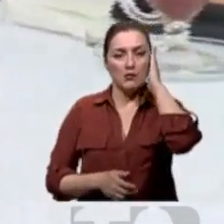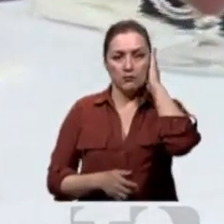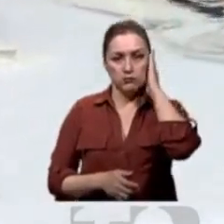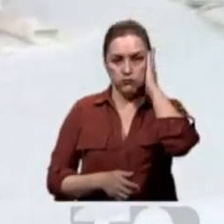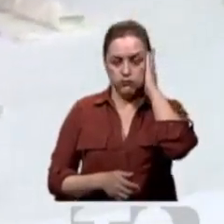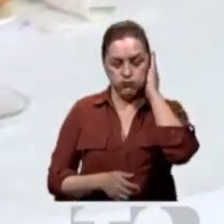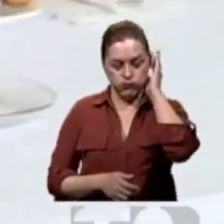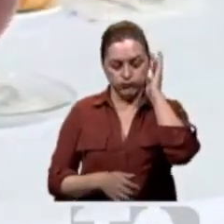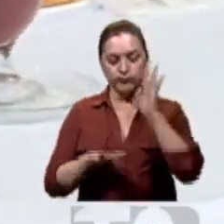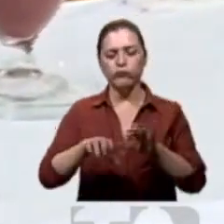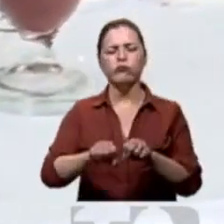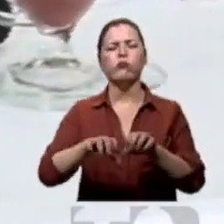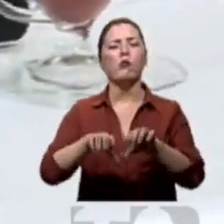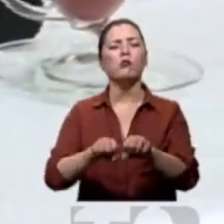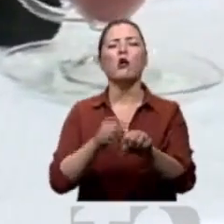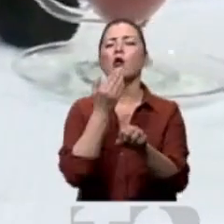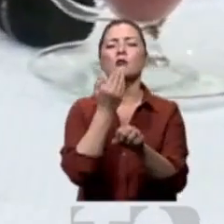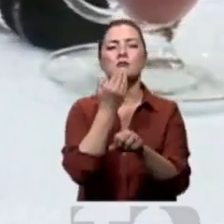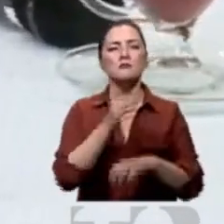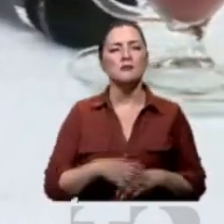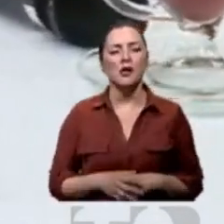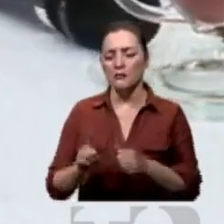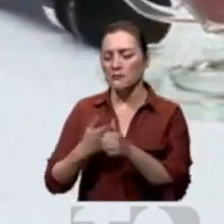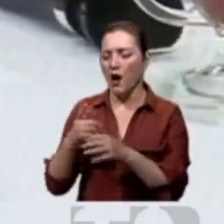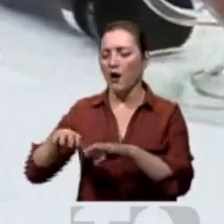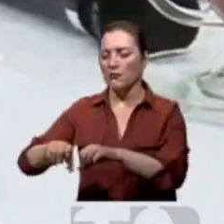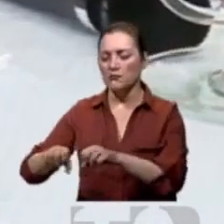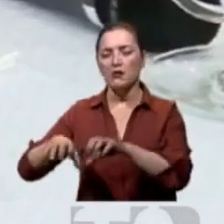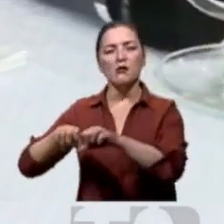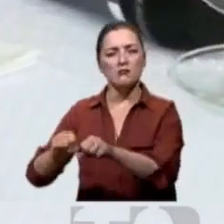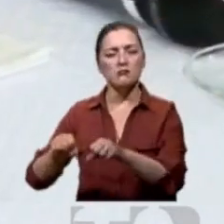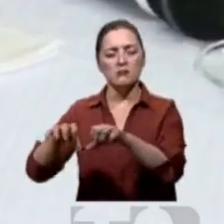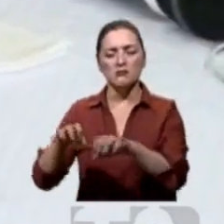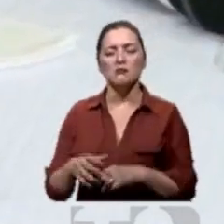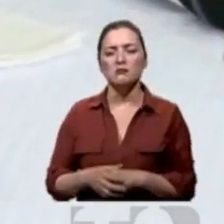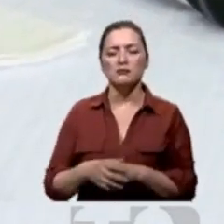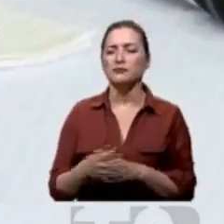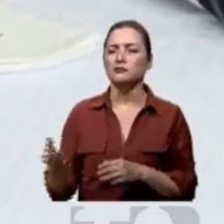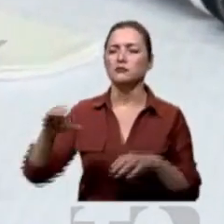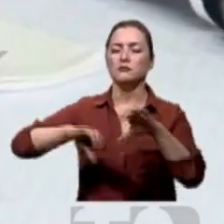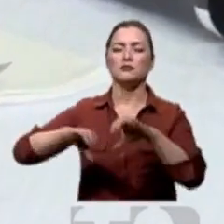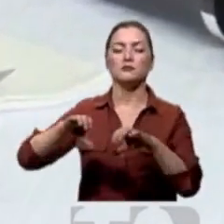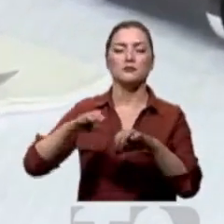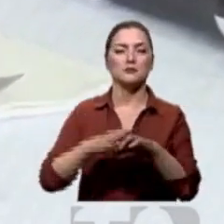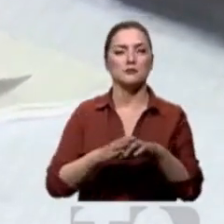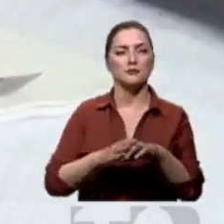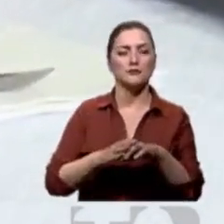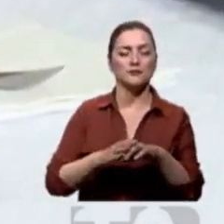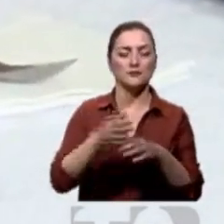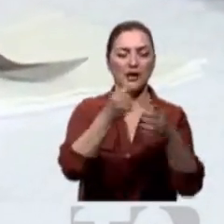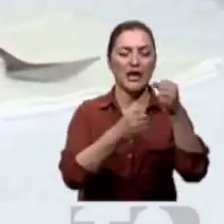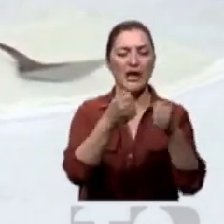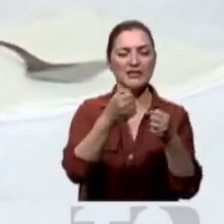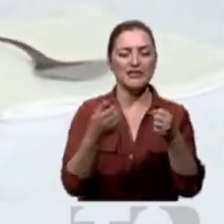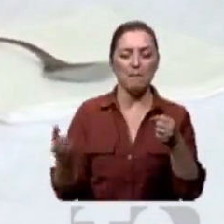preparación. Claro, pues prácticamente es la elaboración de la masa. Es una masa enriquecida con lo que llevamos de leche con leche, perdón, en